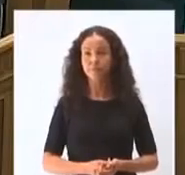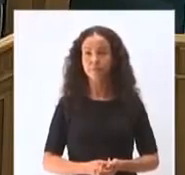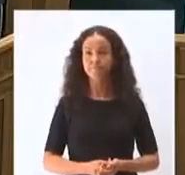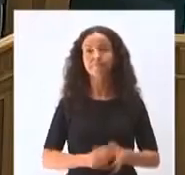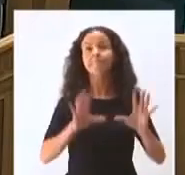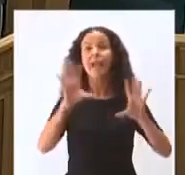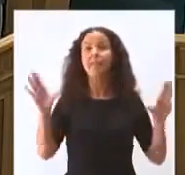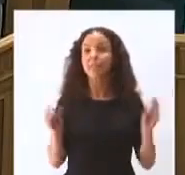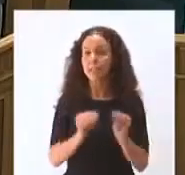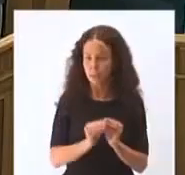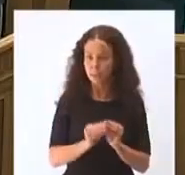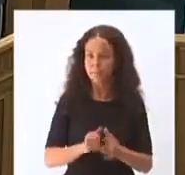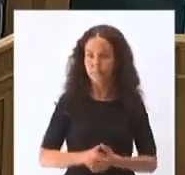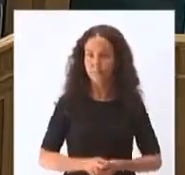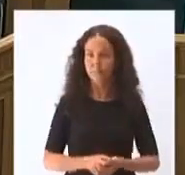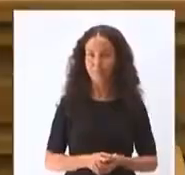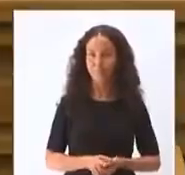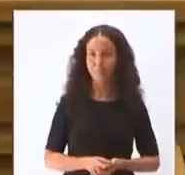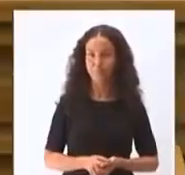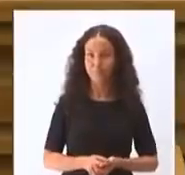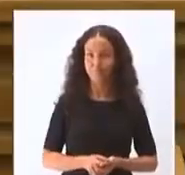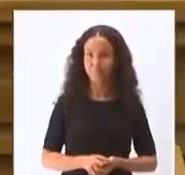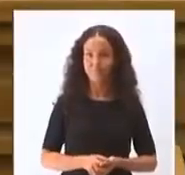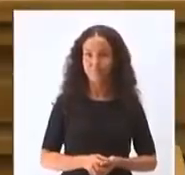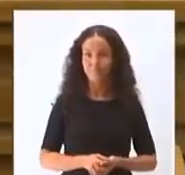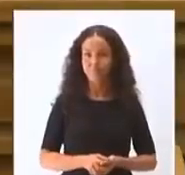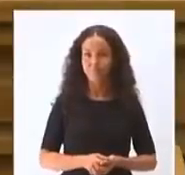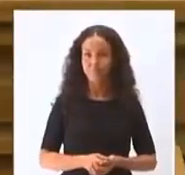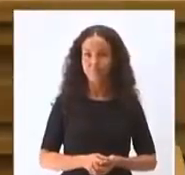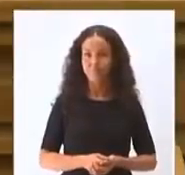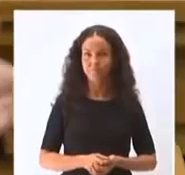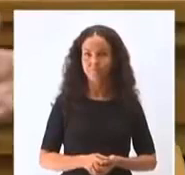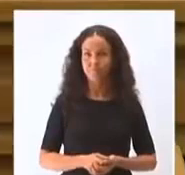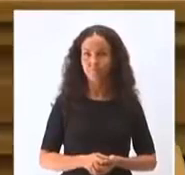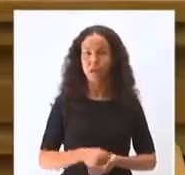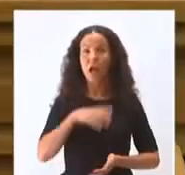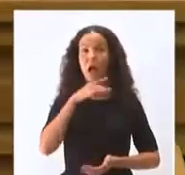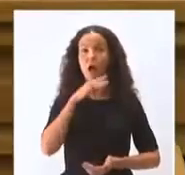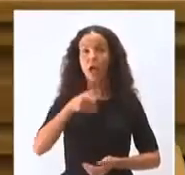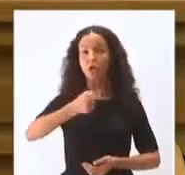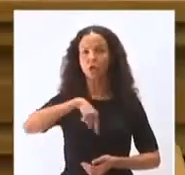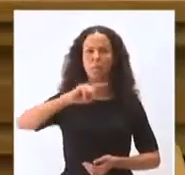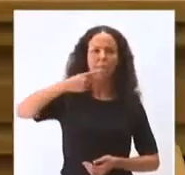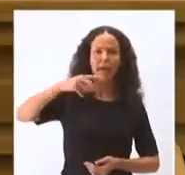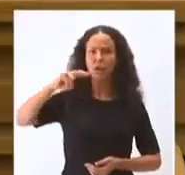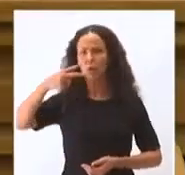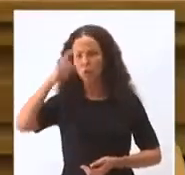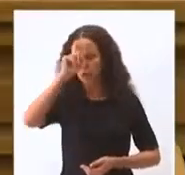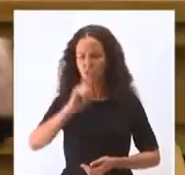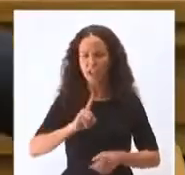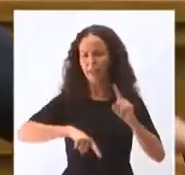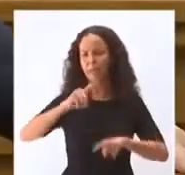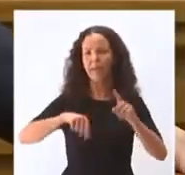en definitiva estamos entre las posiciones de cabeza voy a decirles el primero segundo dependiendo todos los años